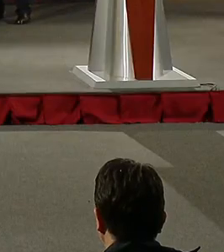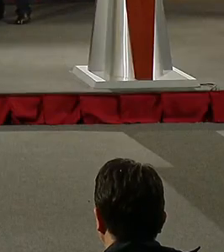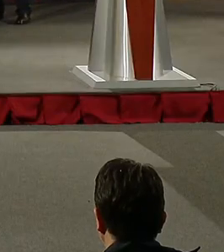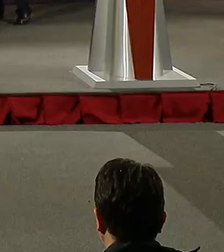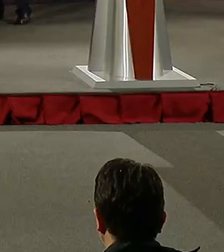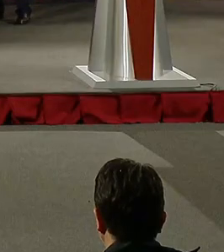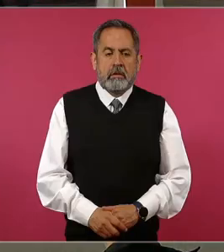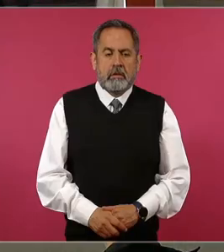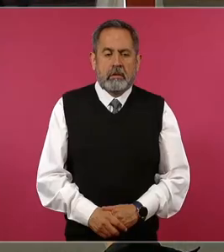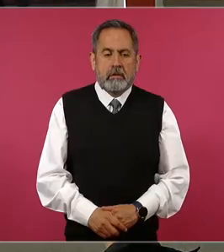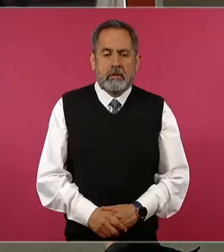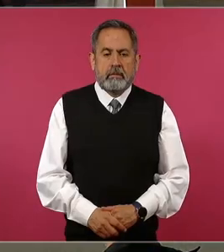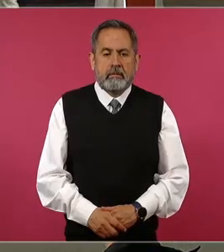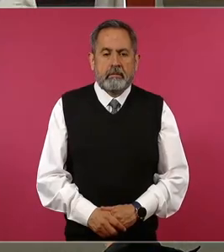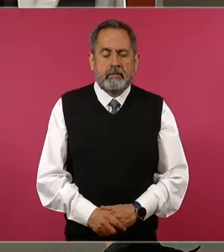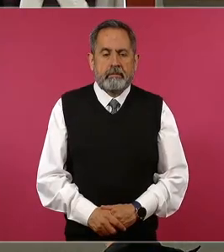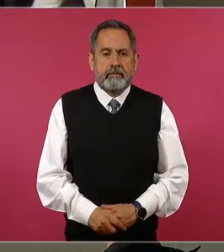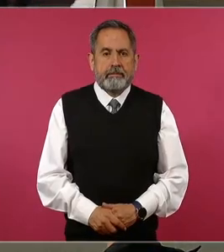Gracias.